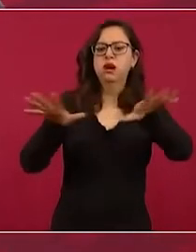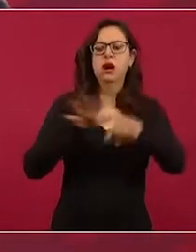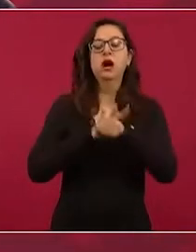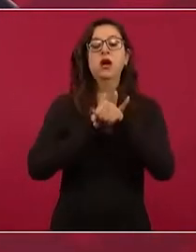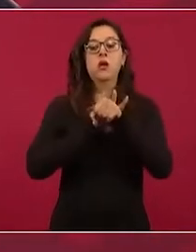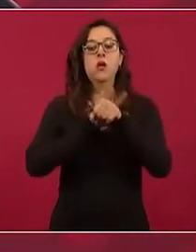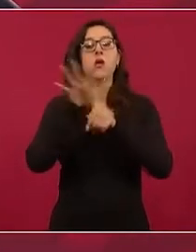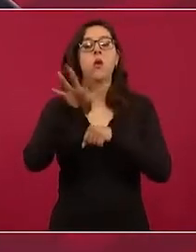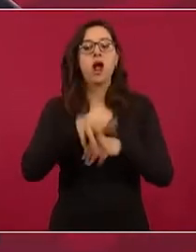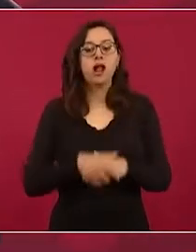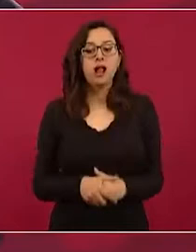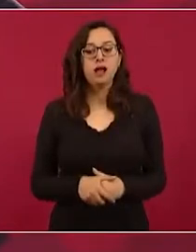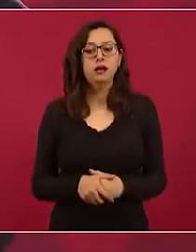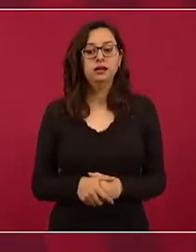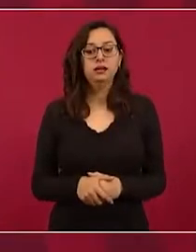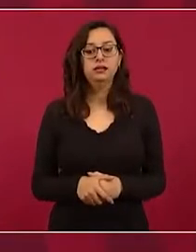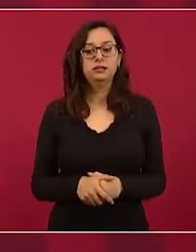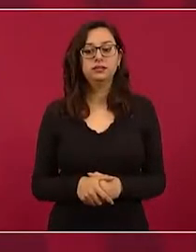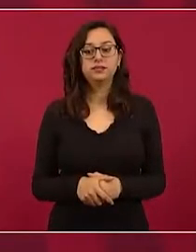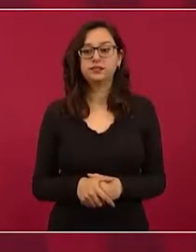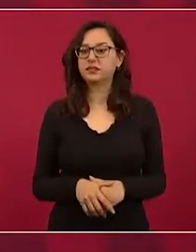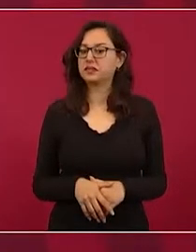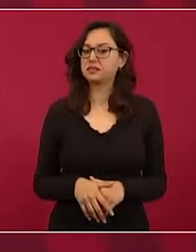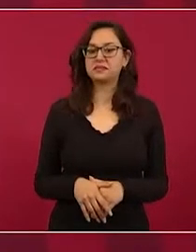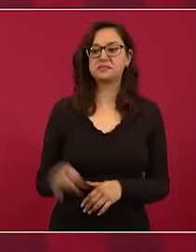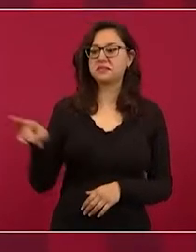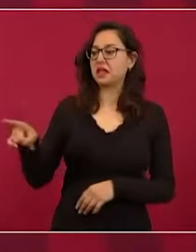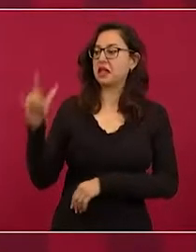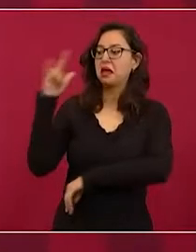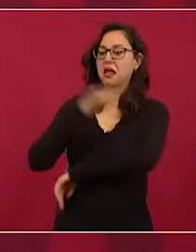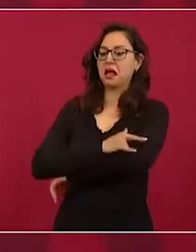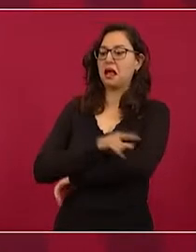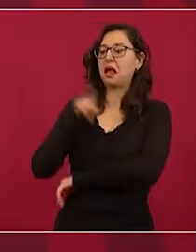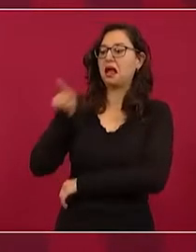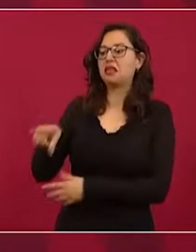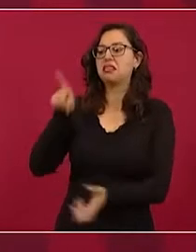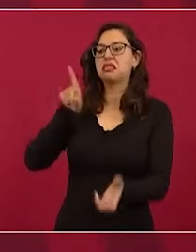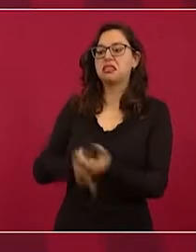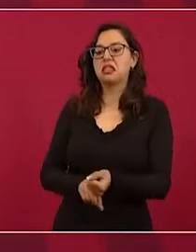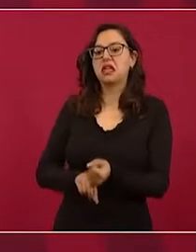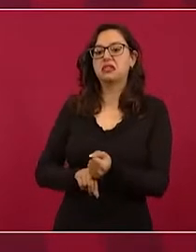era de que una señora estaba vendiendo tlayudas.